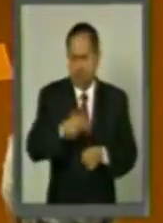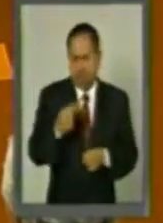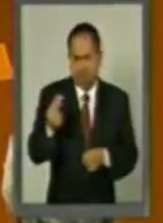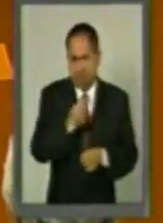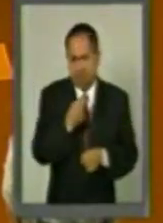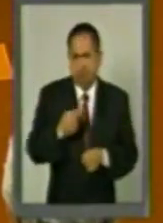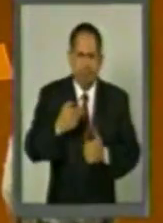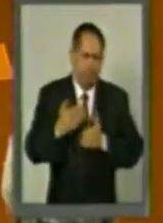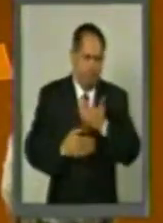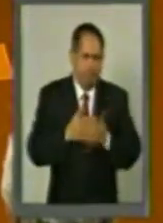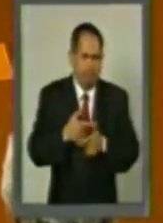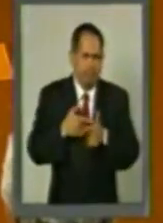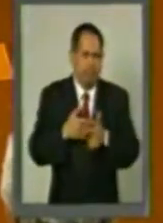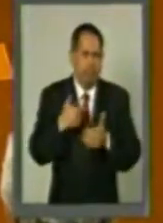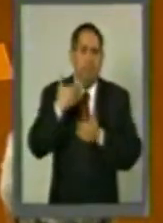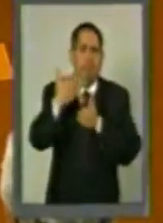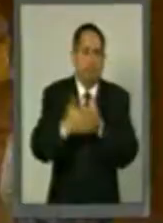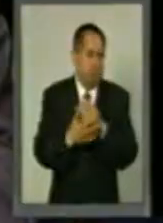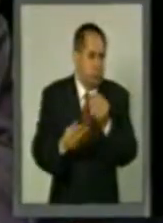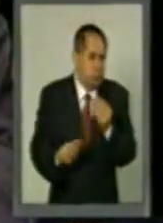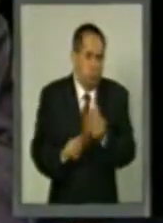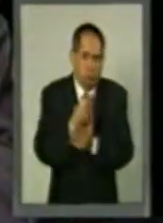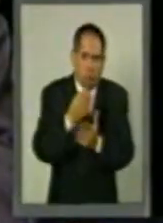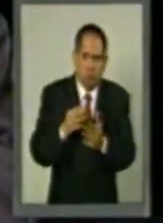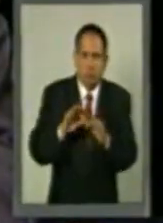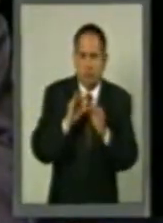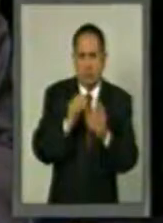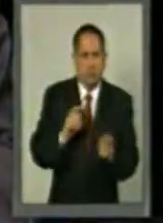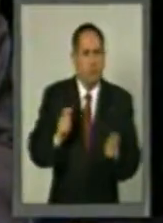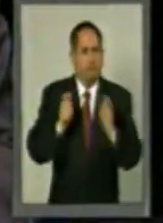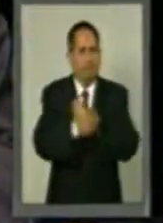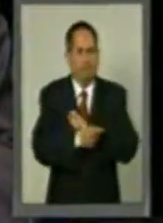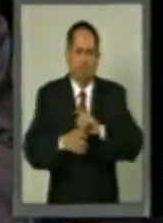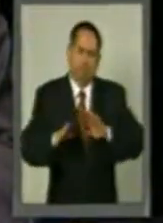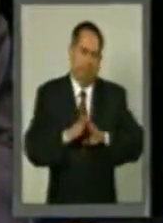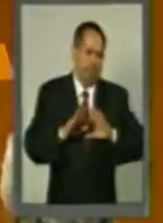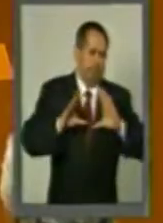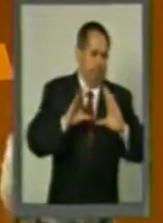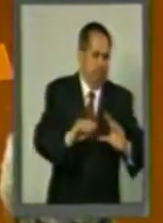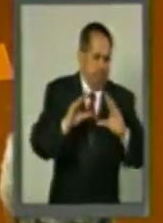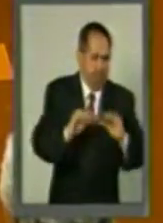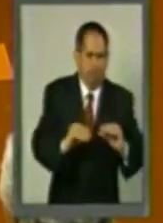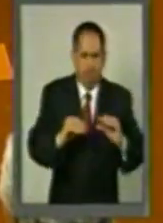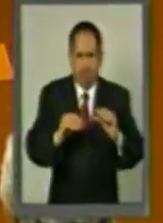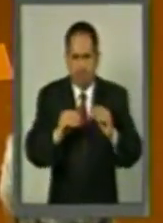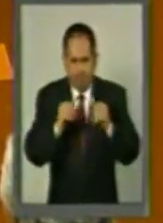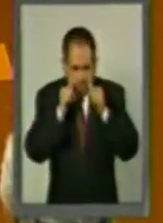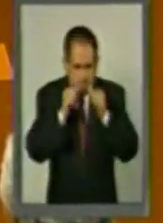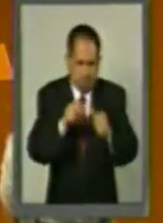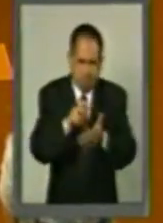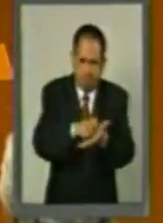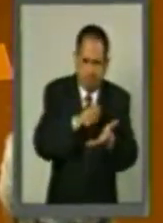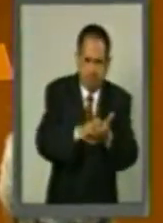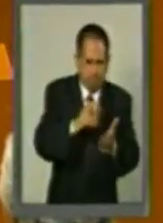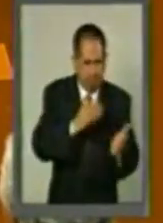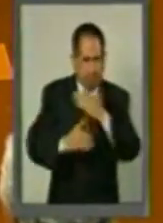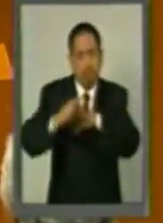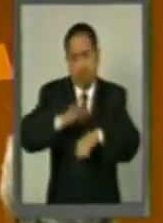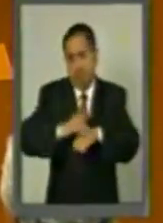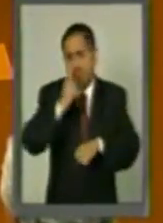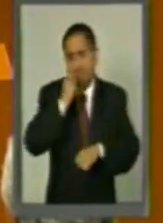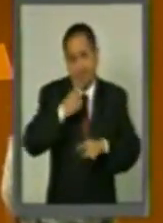en transitar a un nuevo modelo de formación, capacitación, coordinación y mando